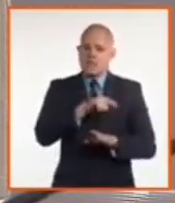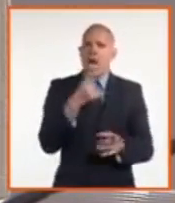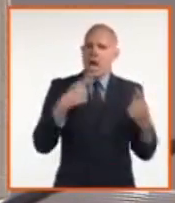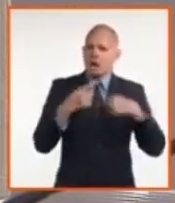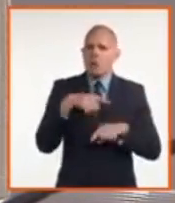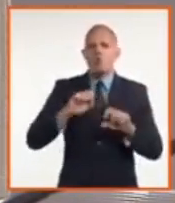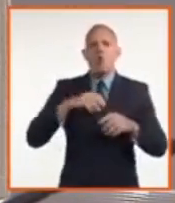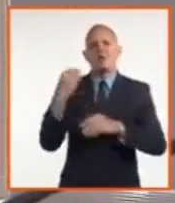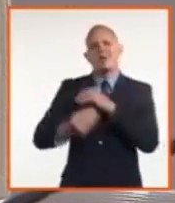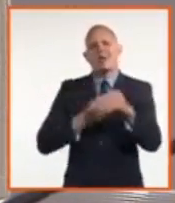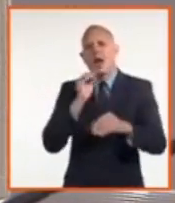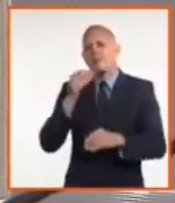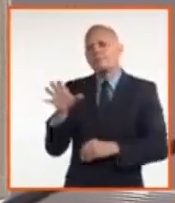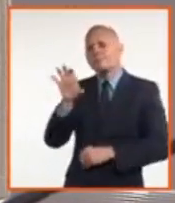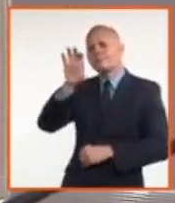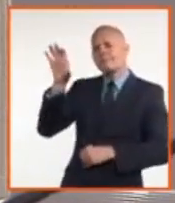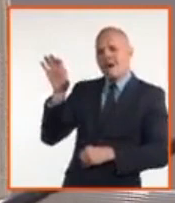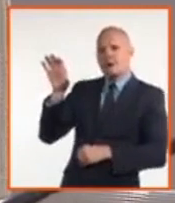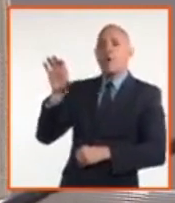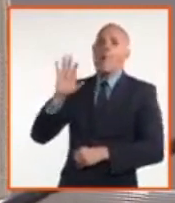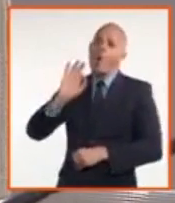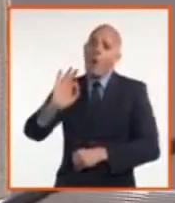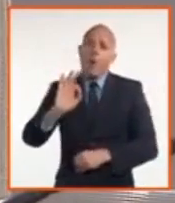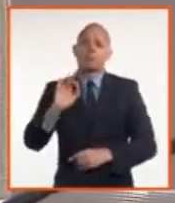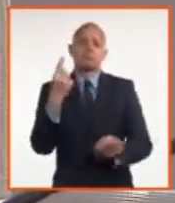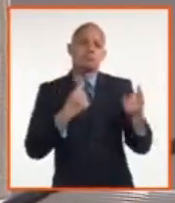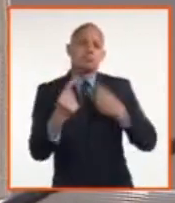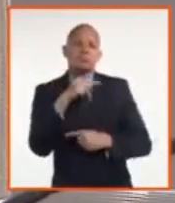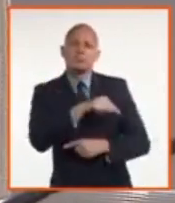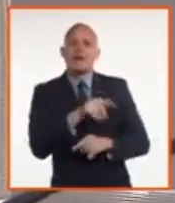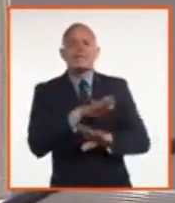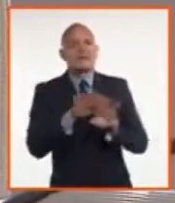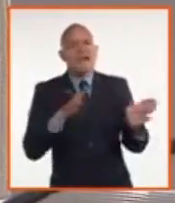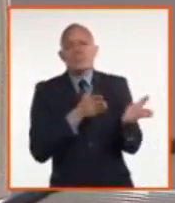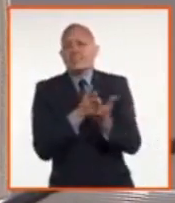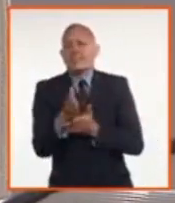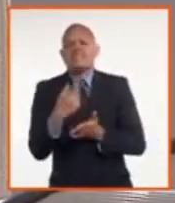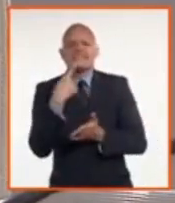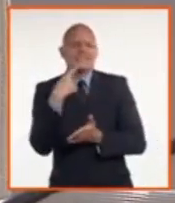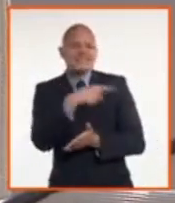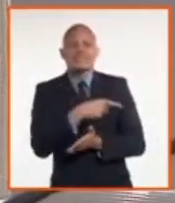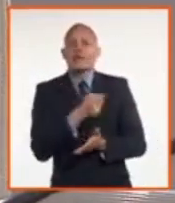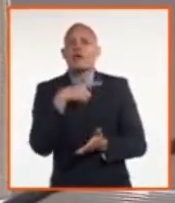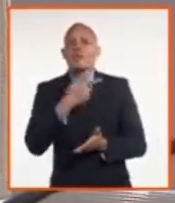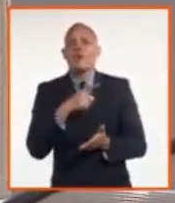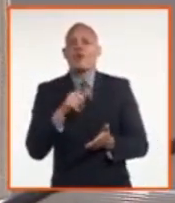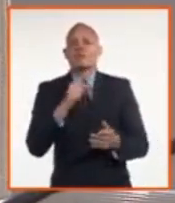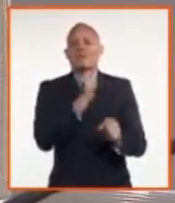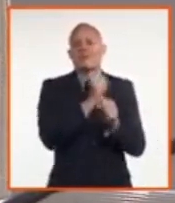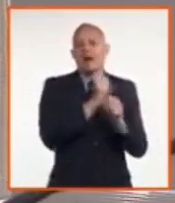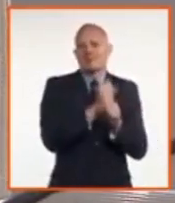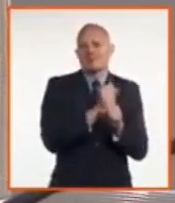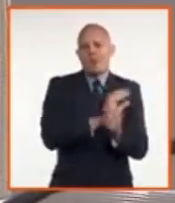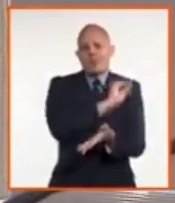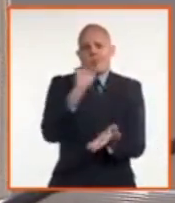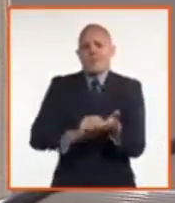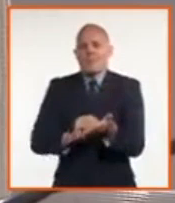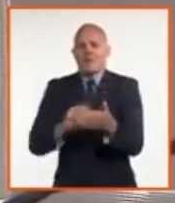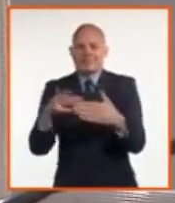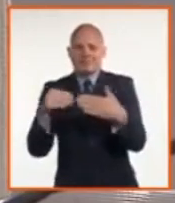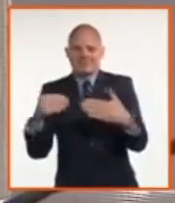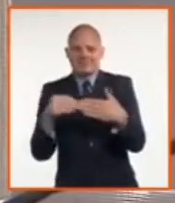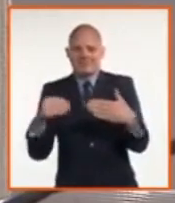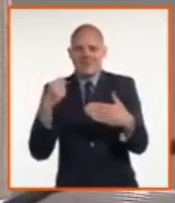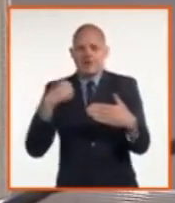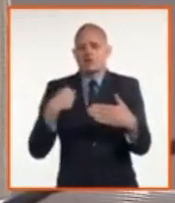pedido a las instituciones financieras que le depositen el contravalor en sus tarjetas en pesos cubanos y por supuesto las